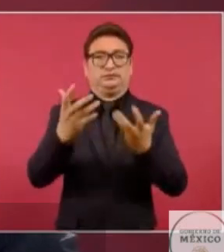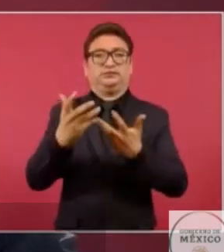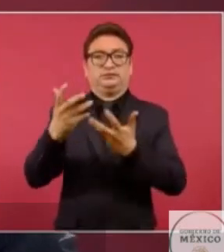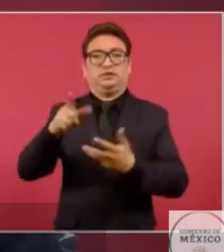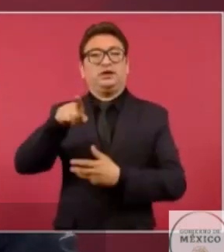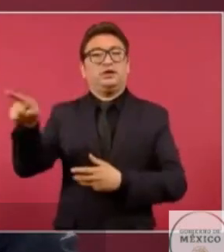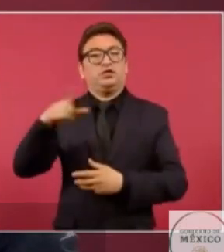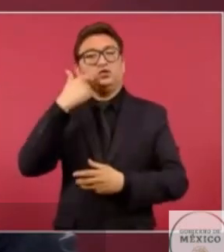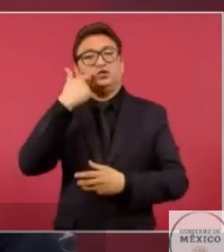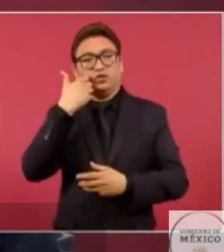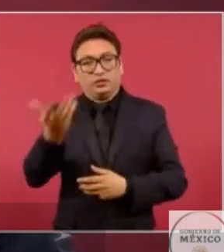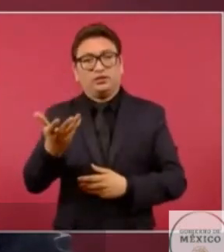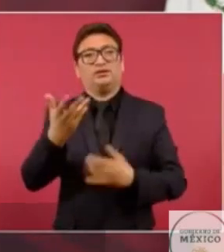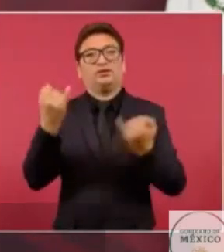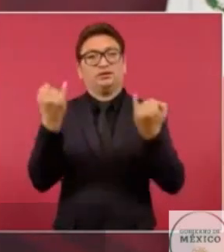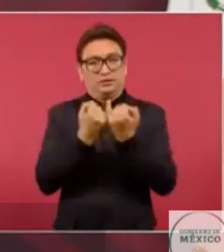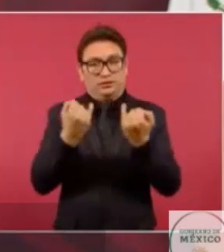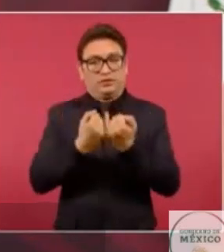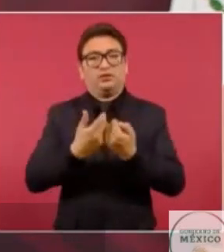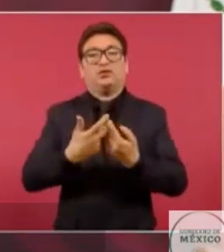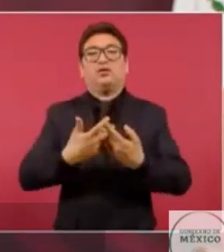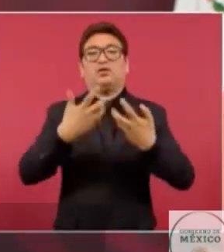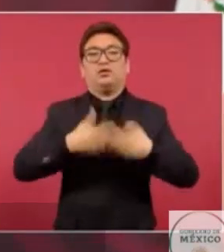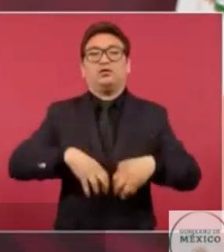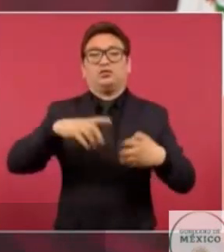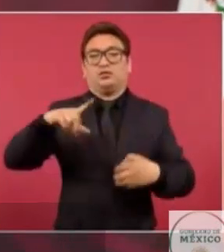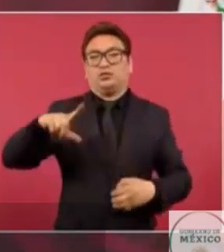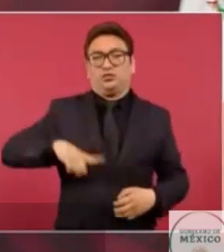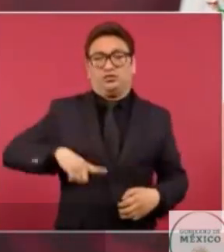acabar con la empresa pública